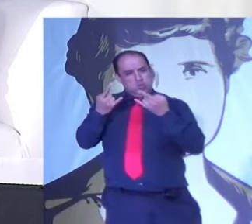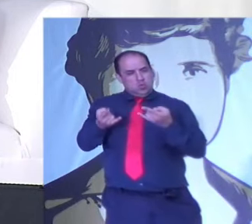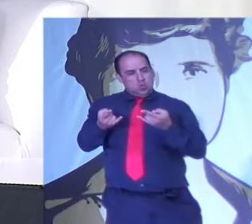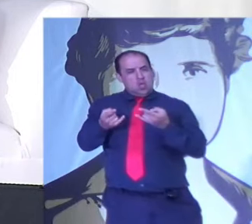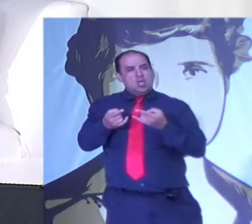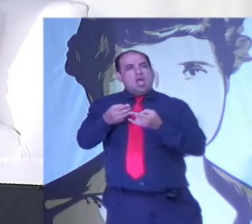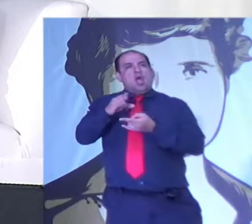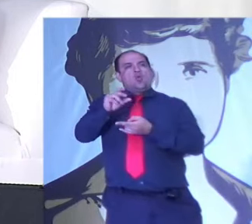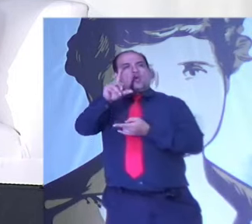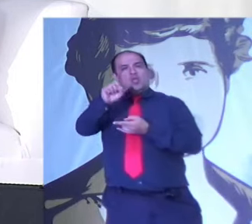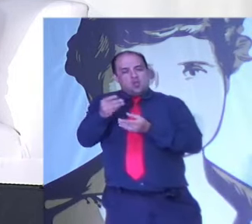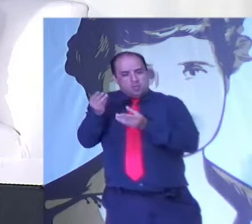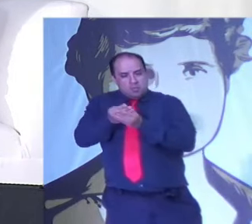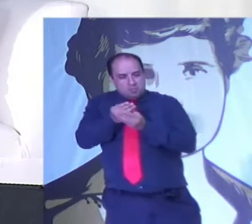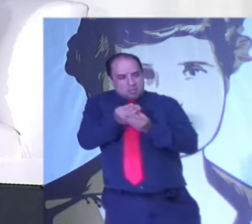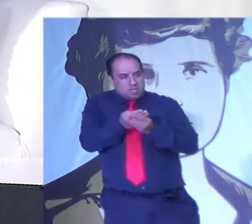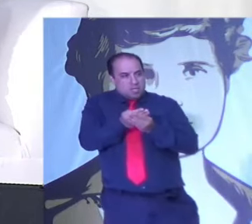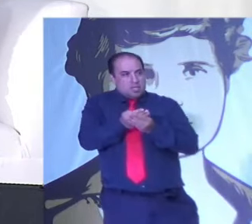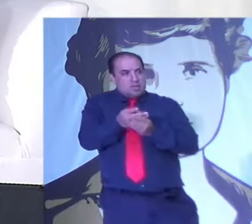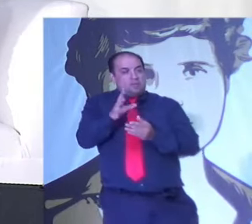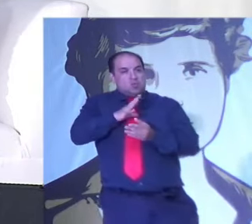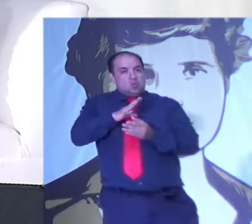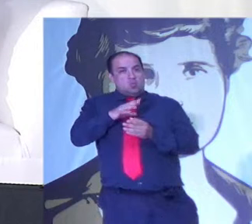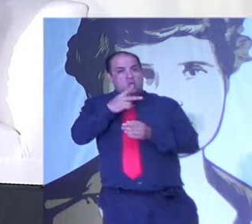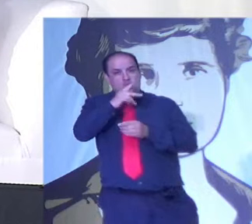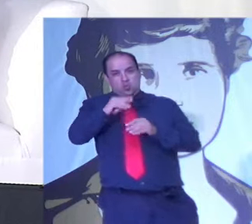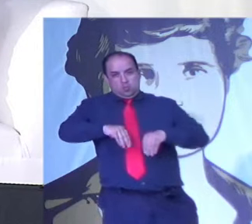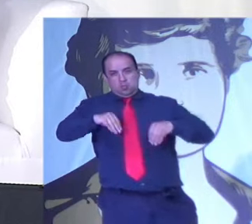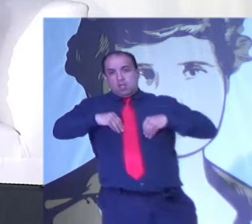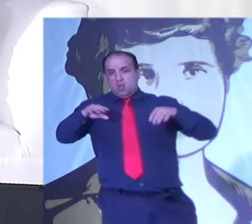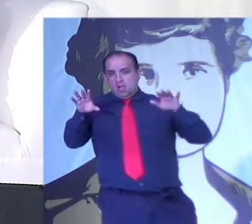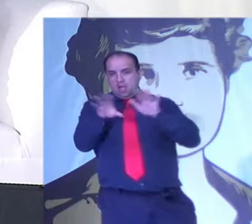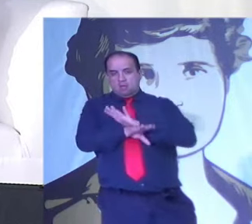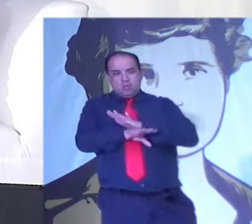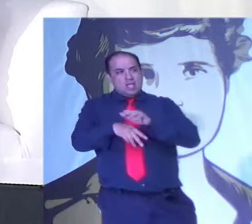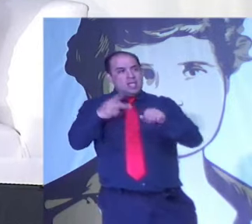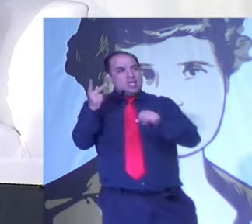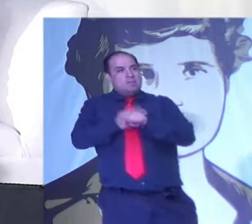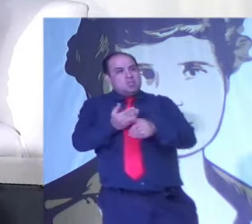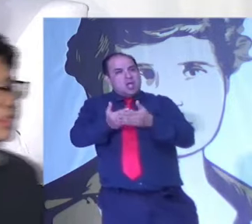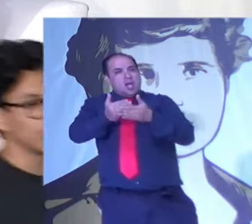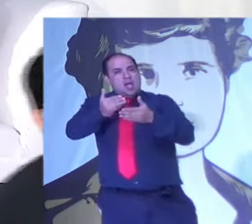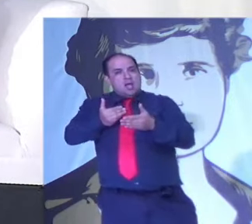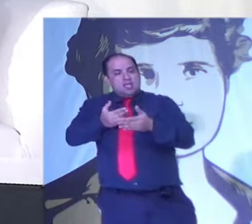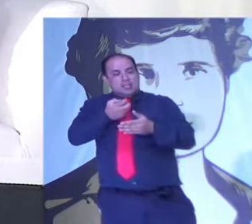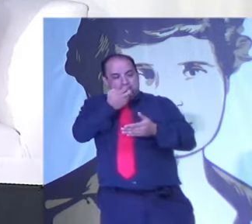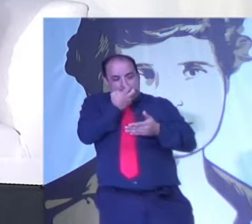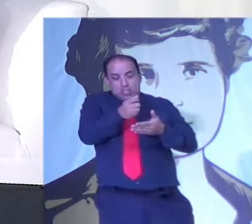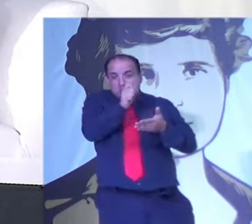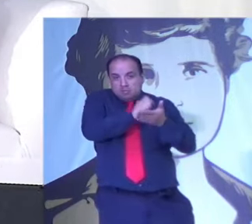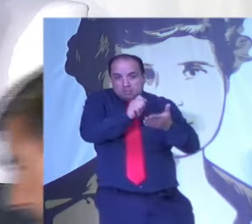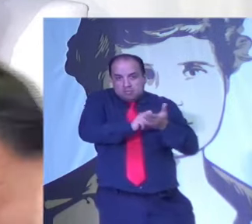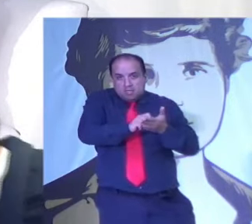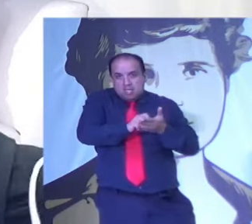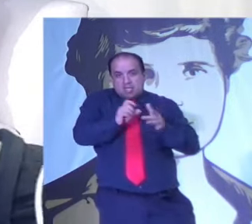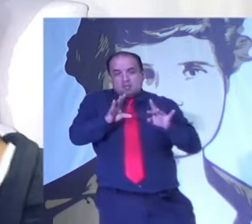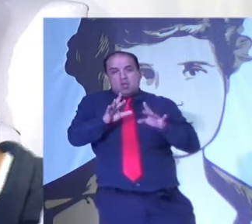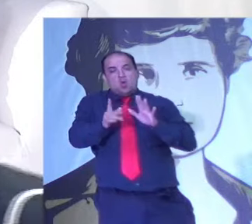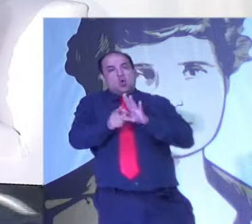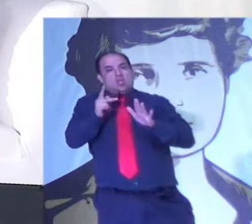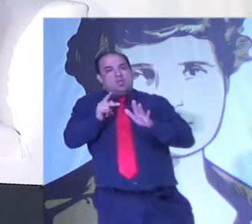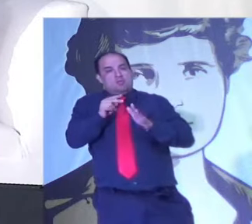última serie de cuentos, fue porque hubo un giro en cambio en tu vida. ¿Qué pasó en ese momento para escribir eso y qué te hizo resucitar